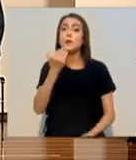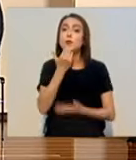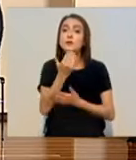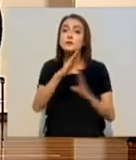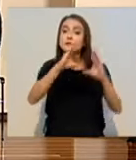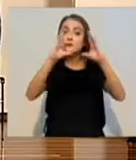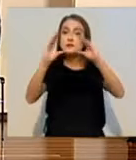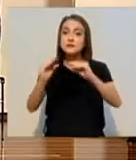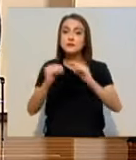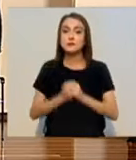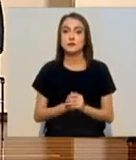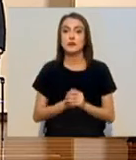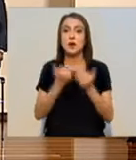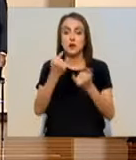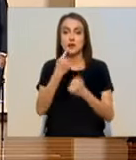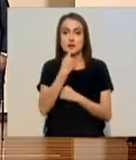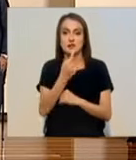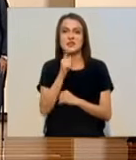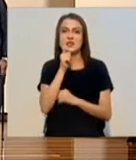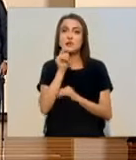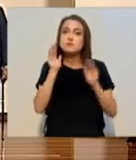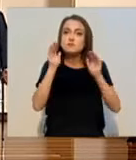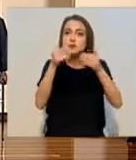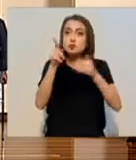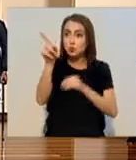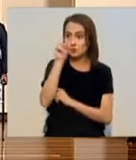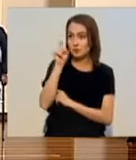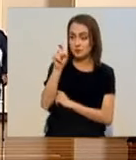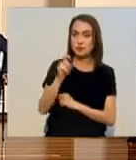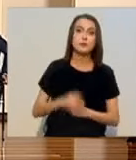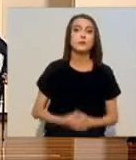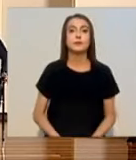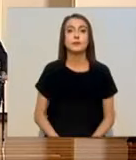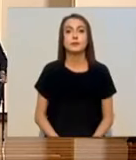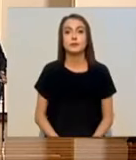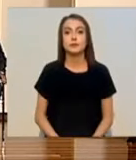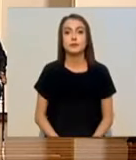Por favor, nos indica hacia quién va dirigida su consulta.